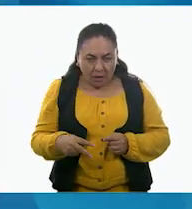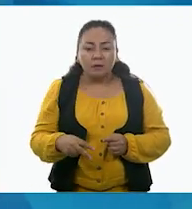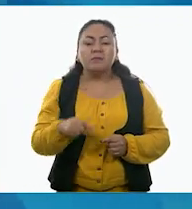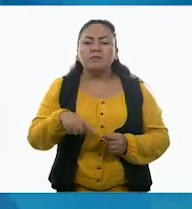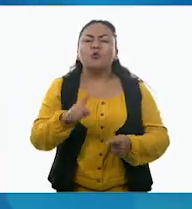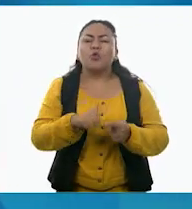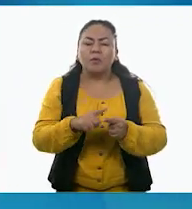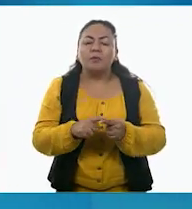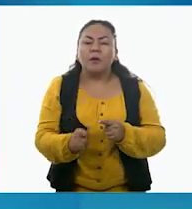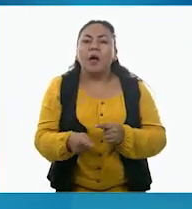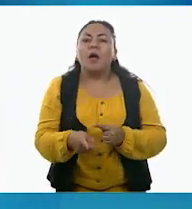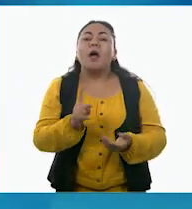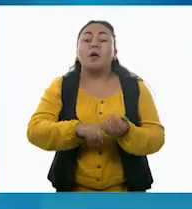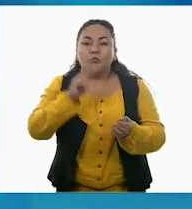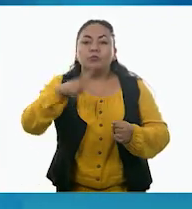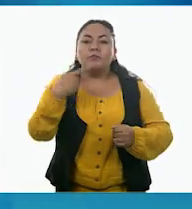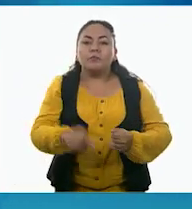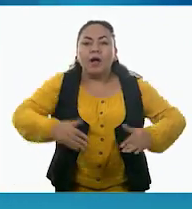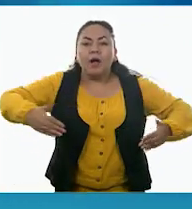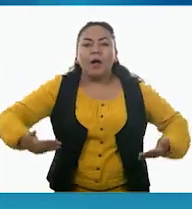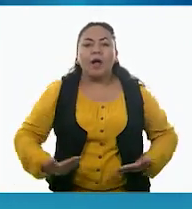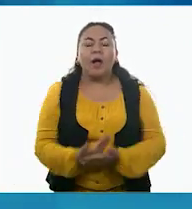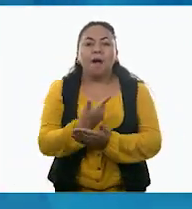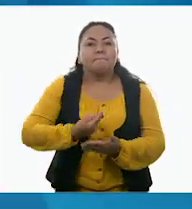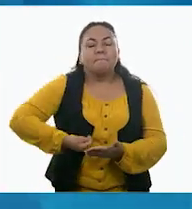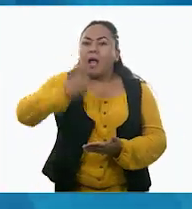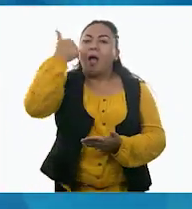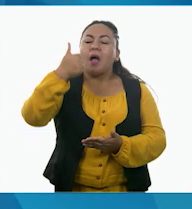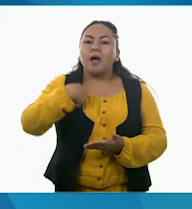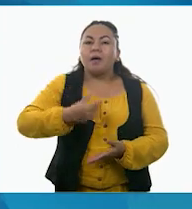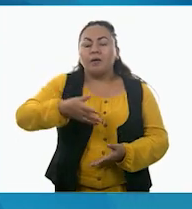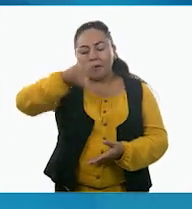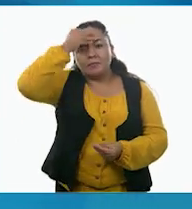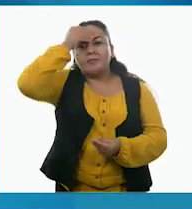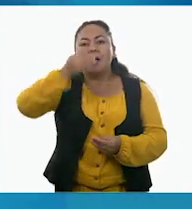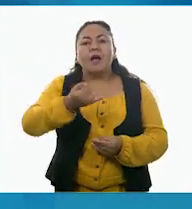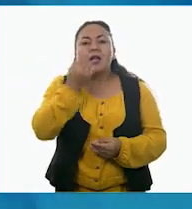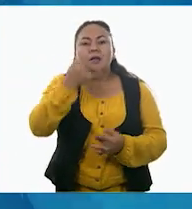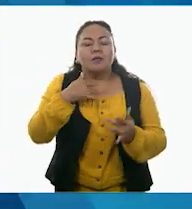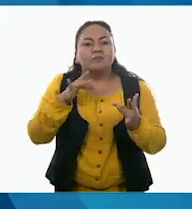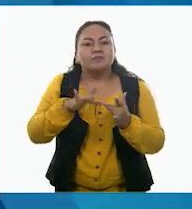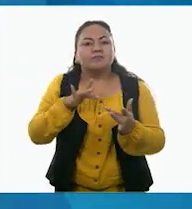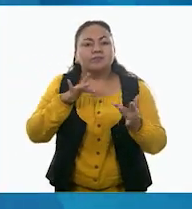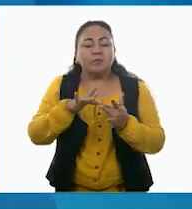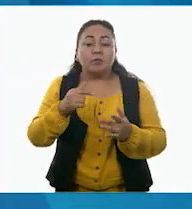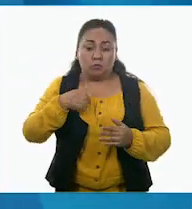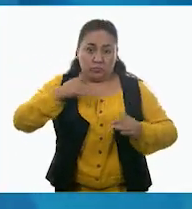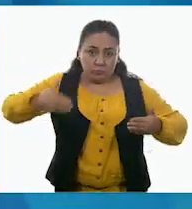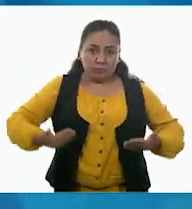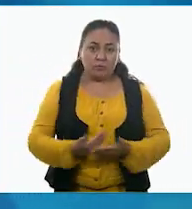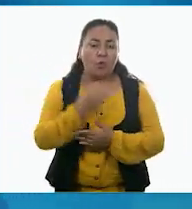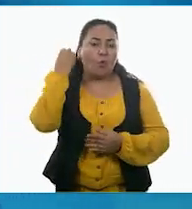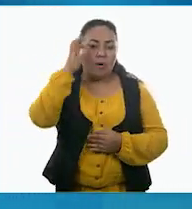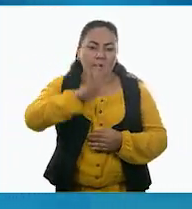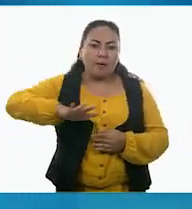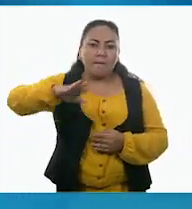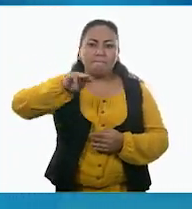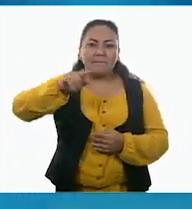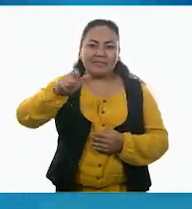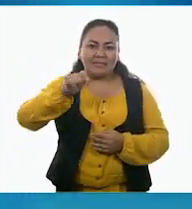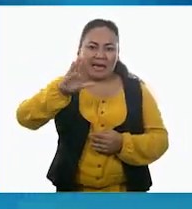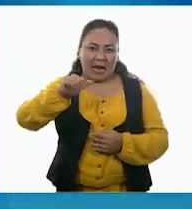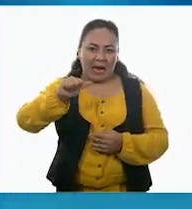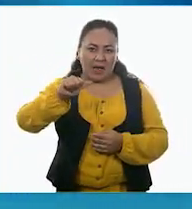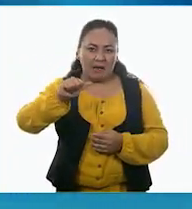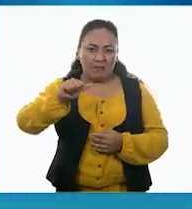esa lengua como lengua materna, es decir, que fue su primer lengua, su primer contacto con el mundo. Yo nací en la Mixteca oaxaqueña, sin